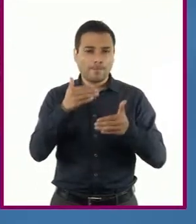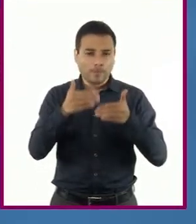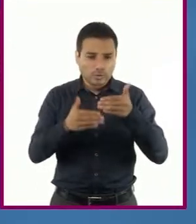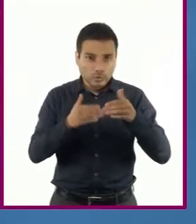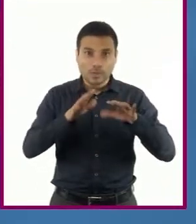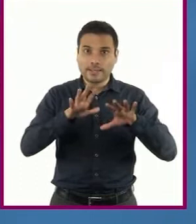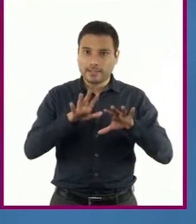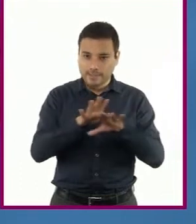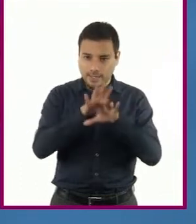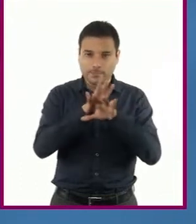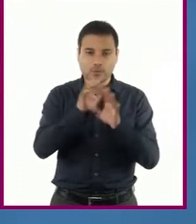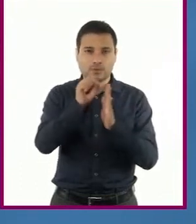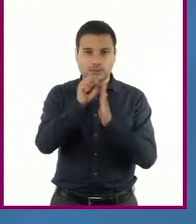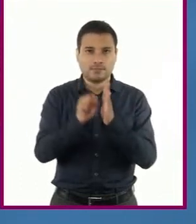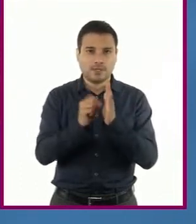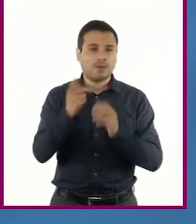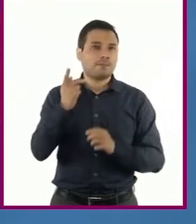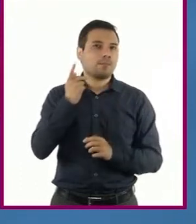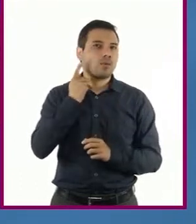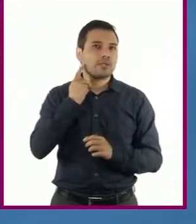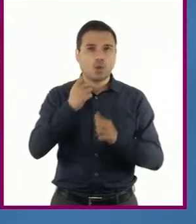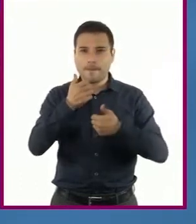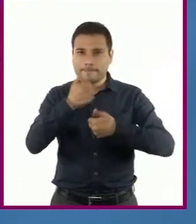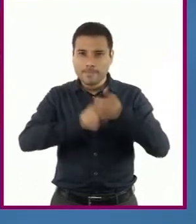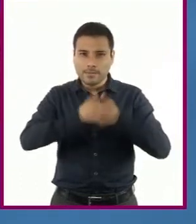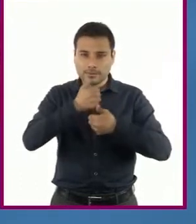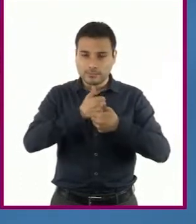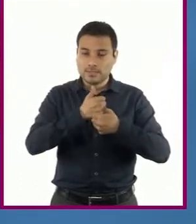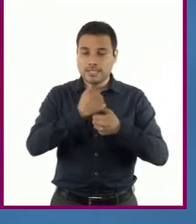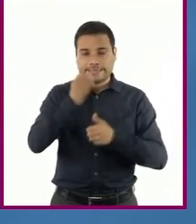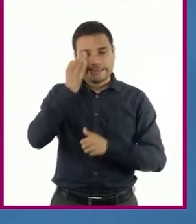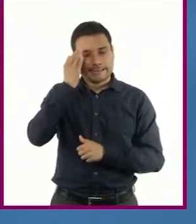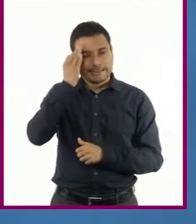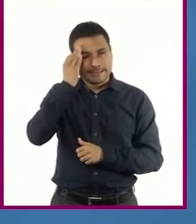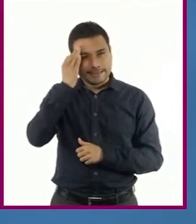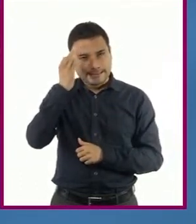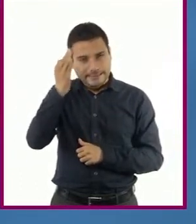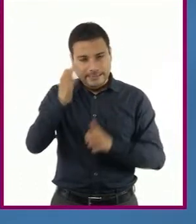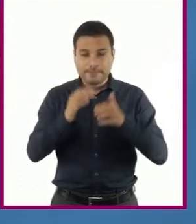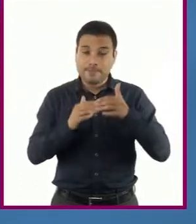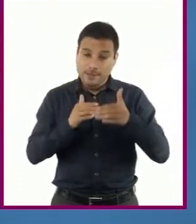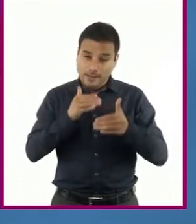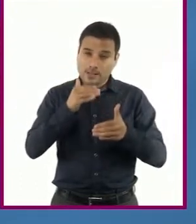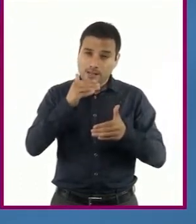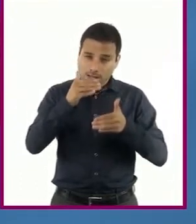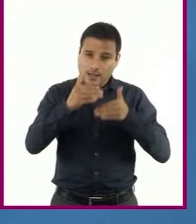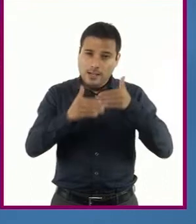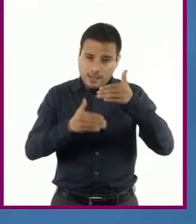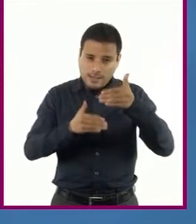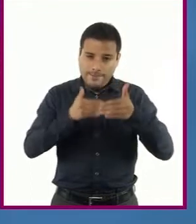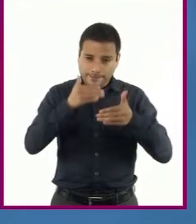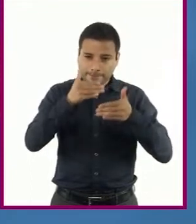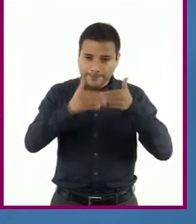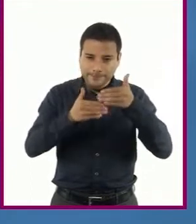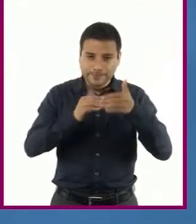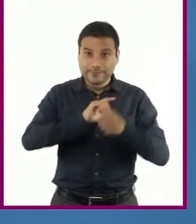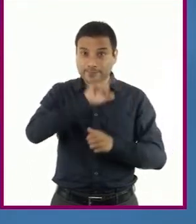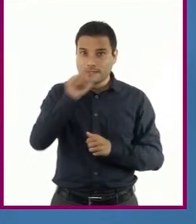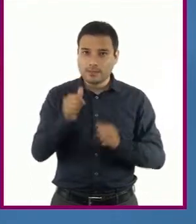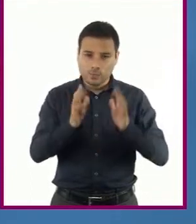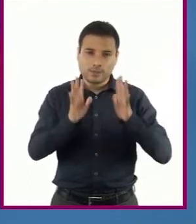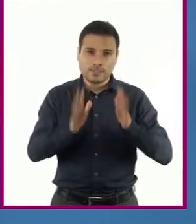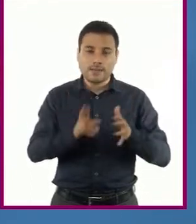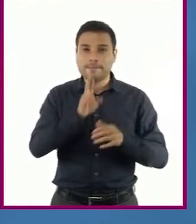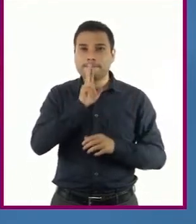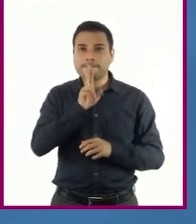un sistema político de tipo competitivo fue largo, centrado en gran medida en transformaciones encaminadas a lograr que